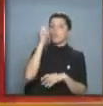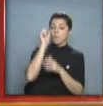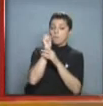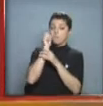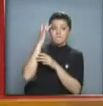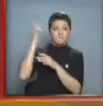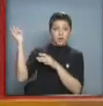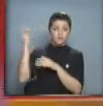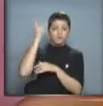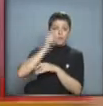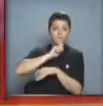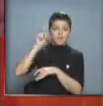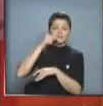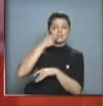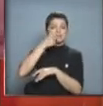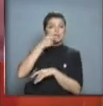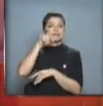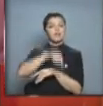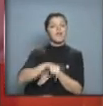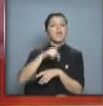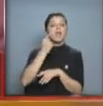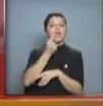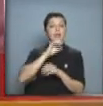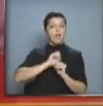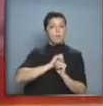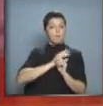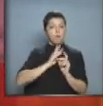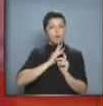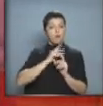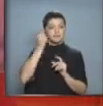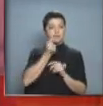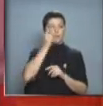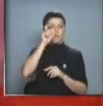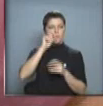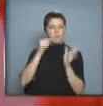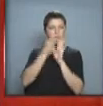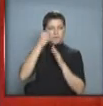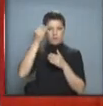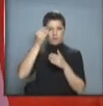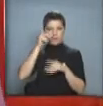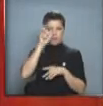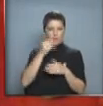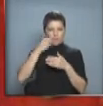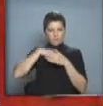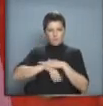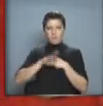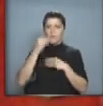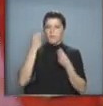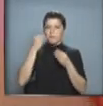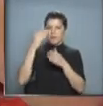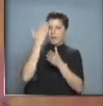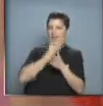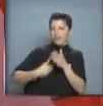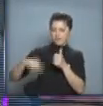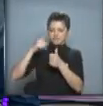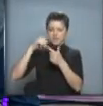Alain Badiou, que dice que el amor es lo único, una de las pocas cosas que tiene el hombre que puede preservar de las instituciones, del Estado, de las